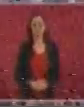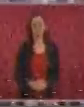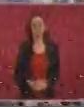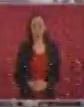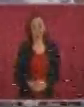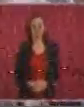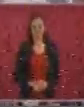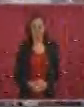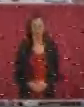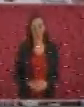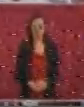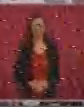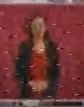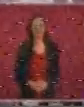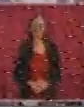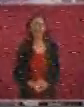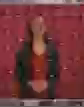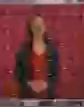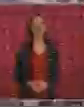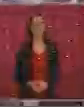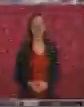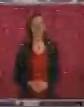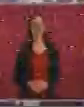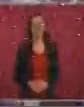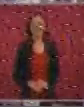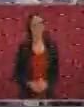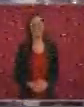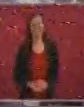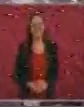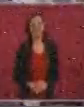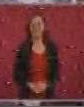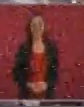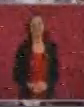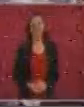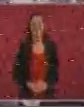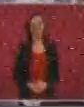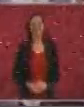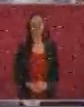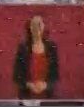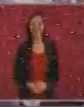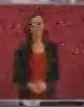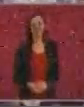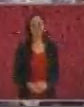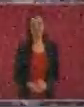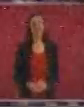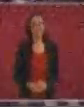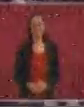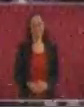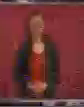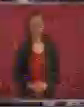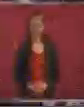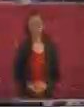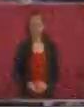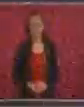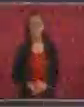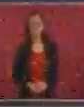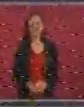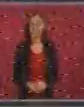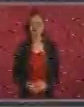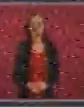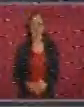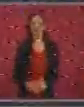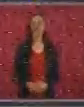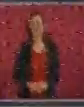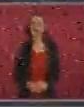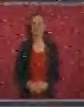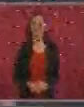Exactamente. Falta tiempo. Hay que ver si los empresarios, a los que él desde sus campañas atacó, ahora